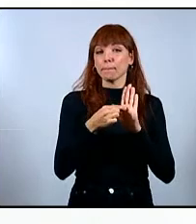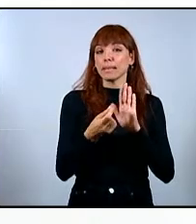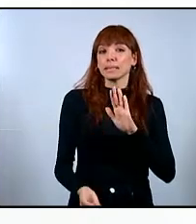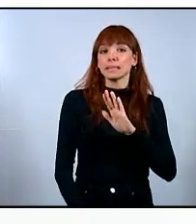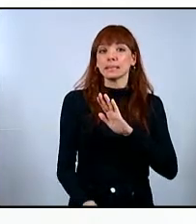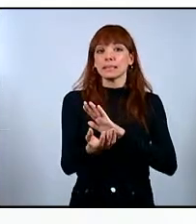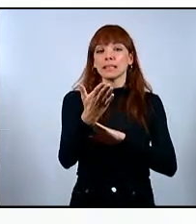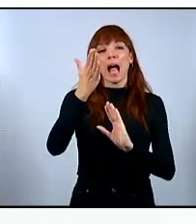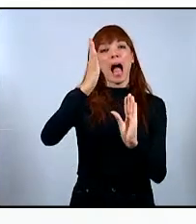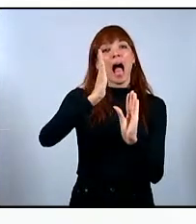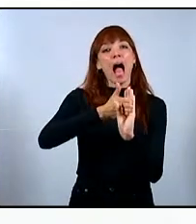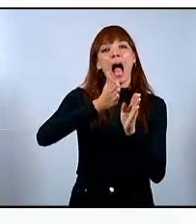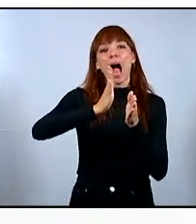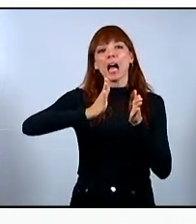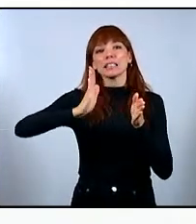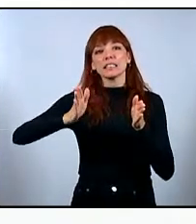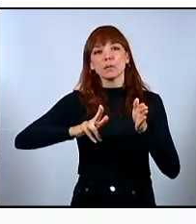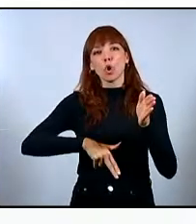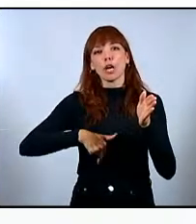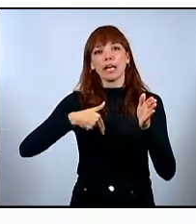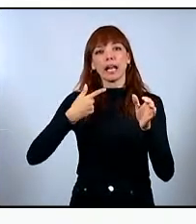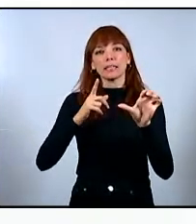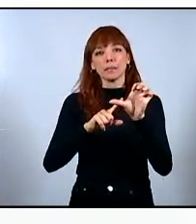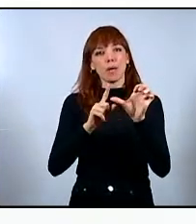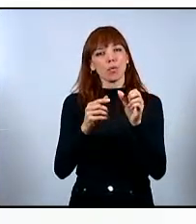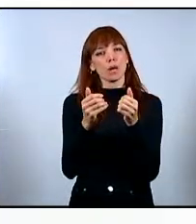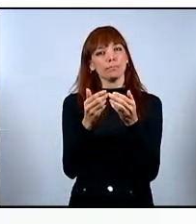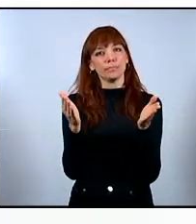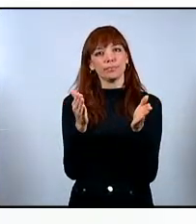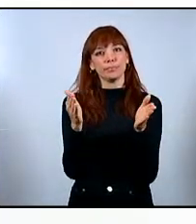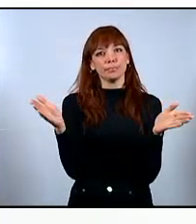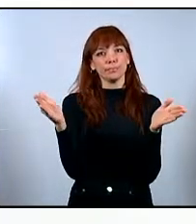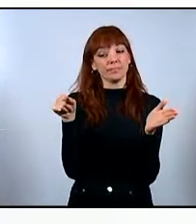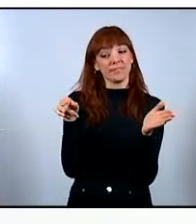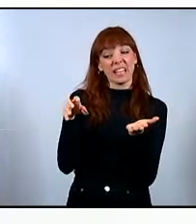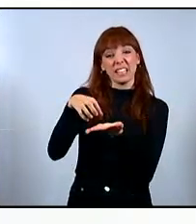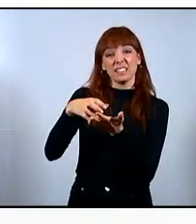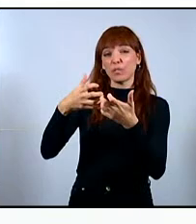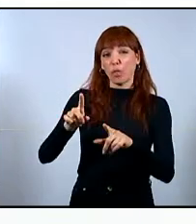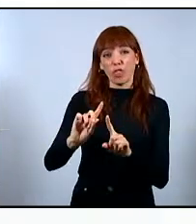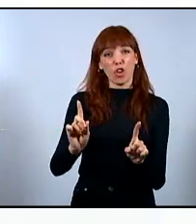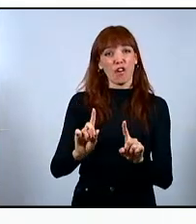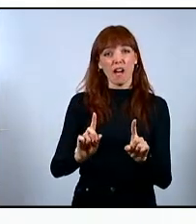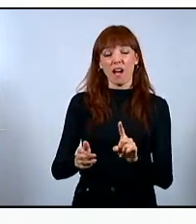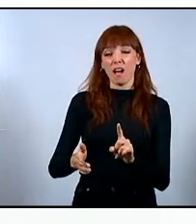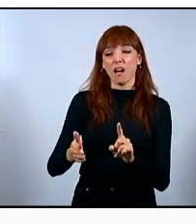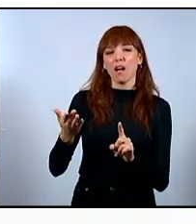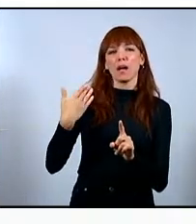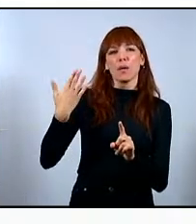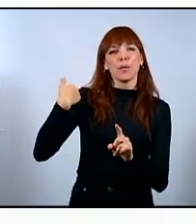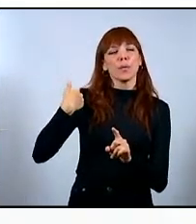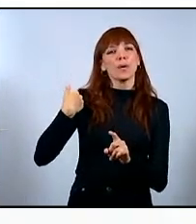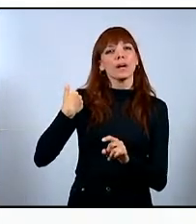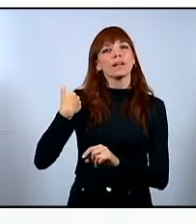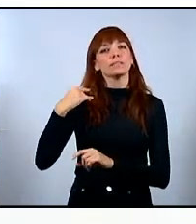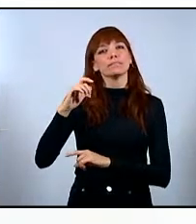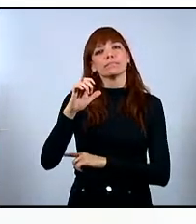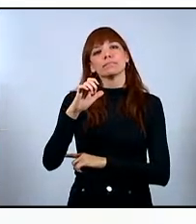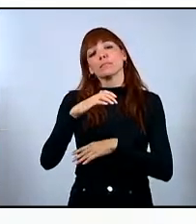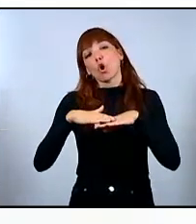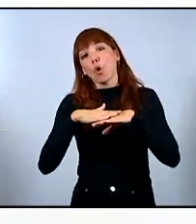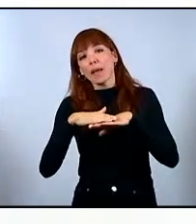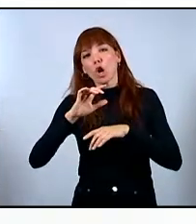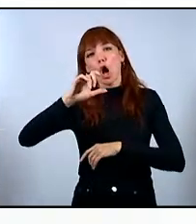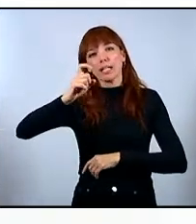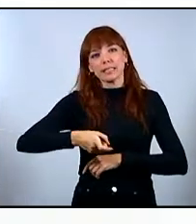Archivo General de Extremadura. Este organismo estaba sin funcionar después de que lo inaugurase el anterior Gobierno